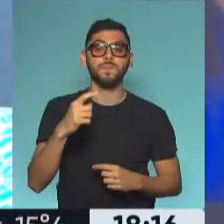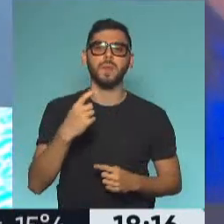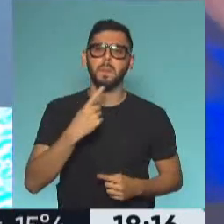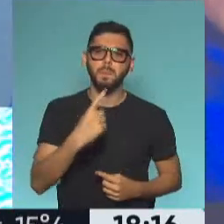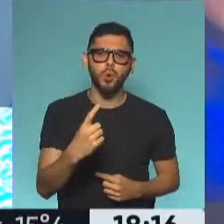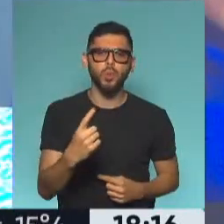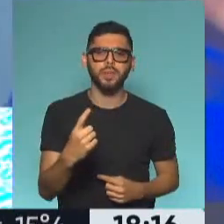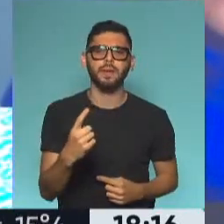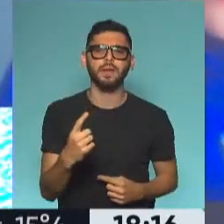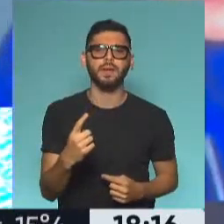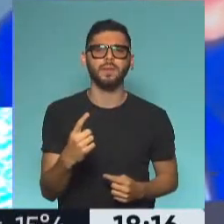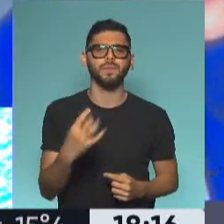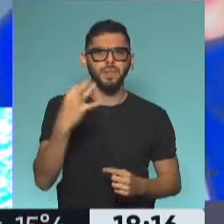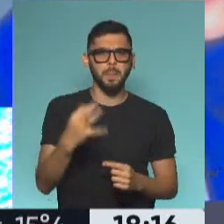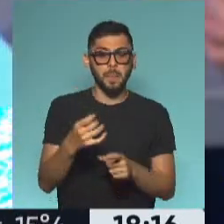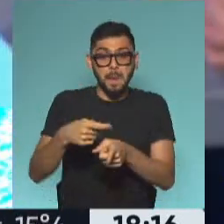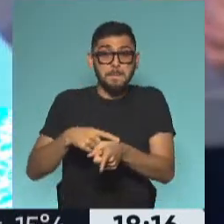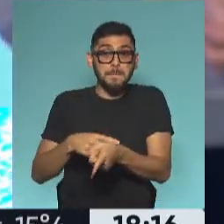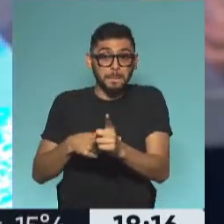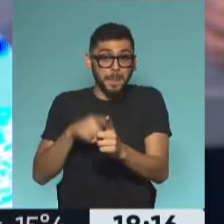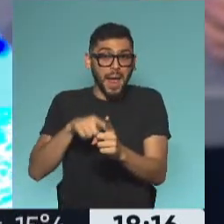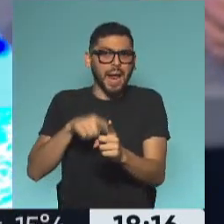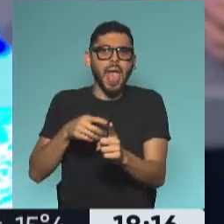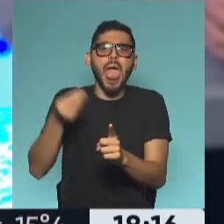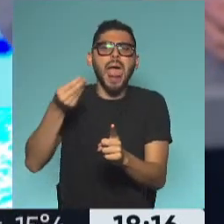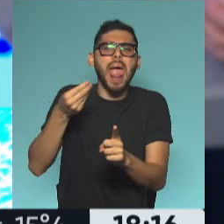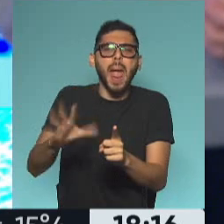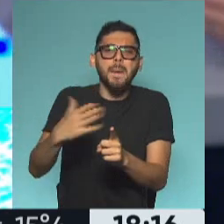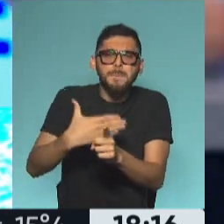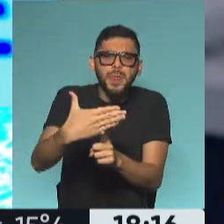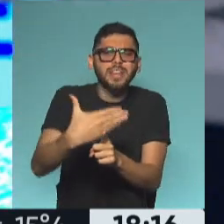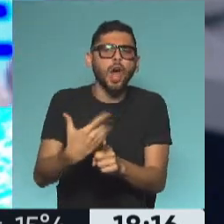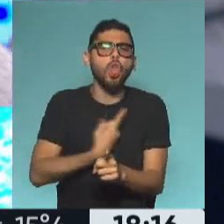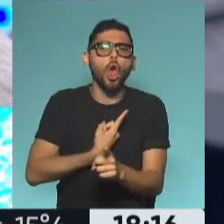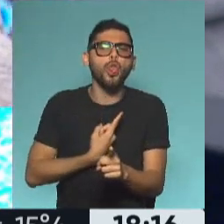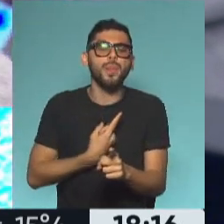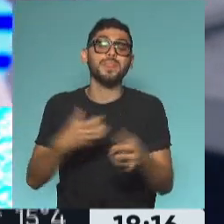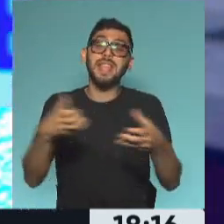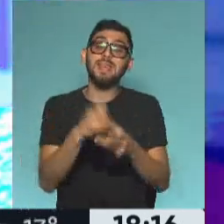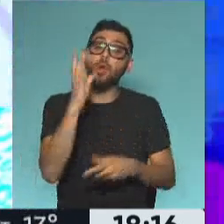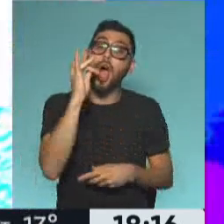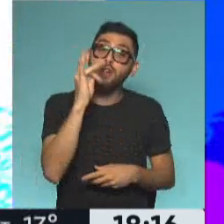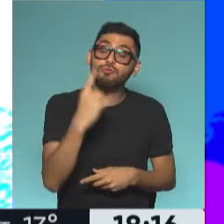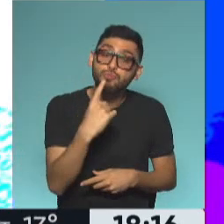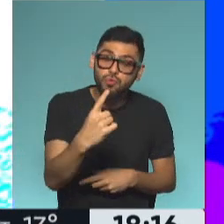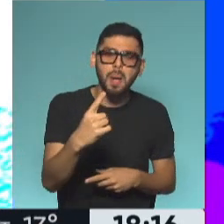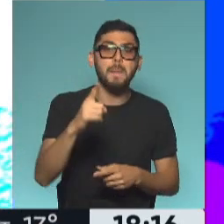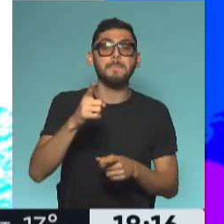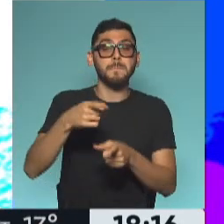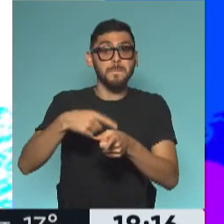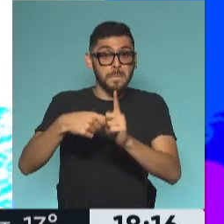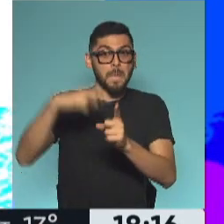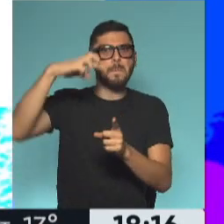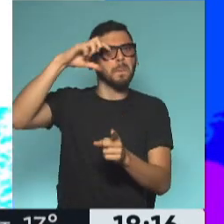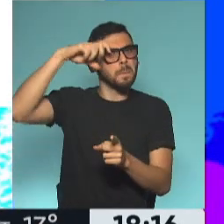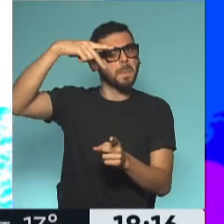es, ¿dónde comienza el pene? Uya. Responde el equipo azul. ¿Dónde comienza el pene?